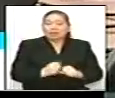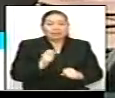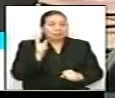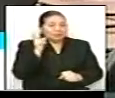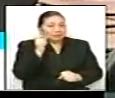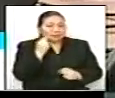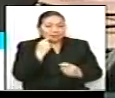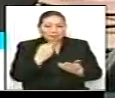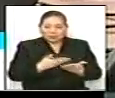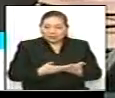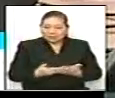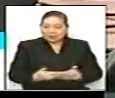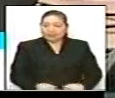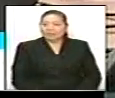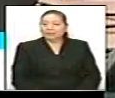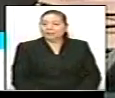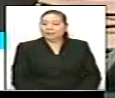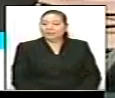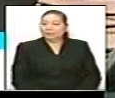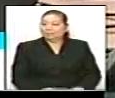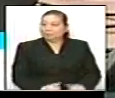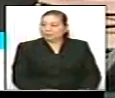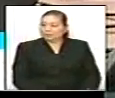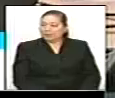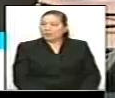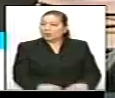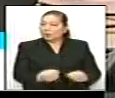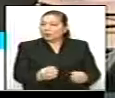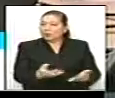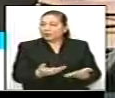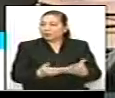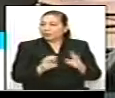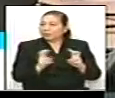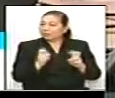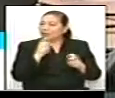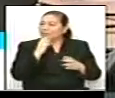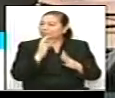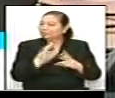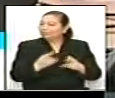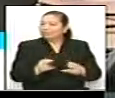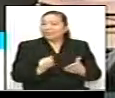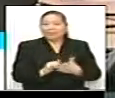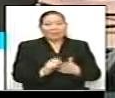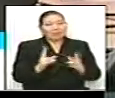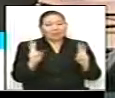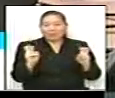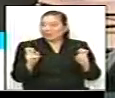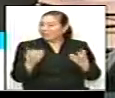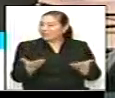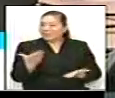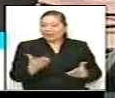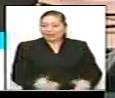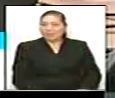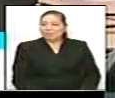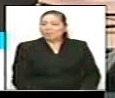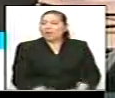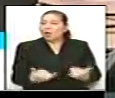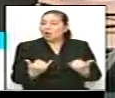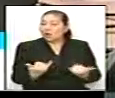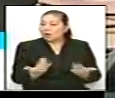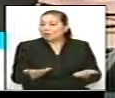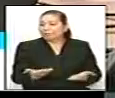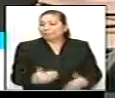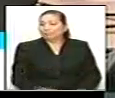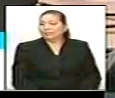lo he leído ese plan de esto. Justamente estaba haciendo una tesis y lo he leído. Por eso digo, esto no es un tema de, ¿no?, que nos sentamos hoy ya